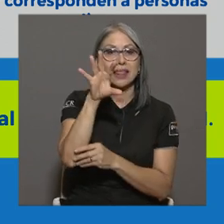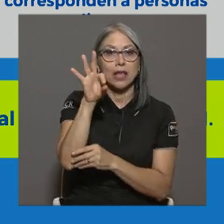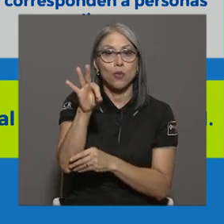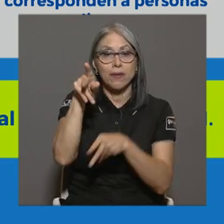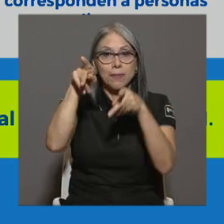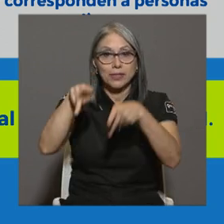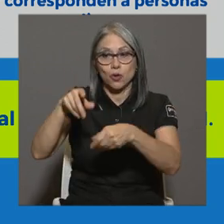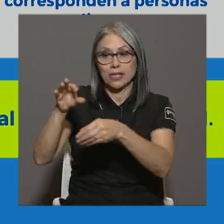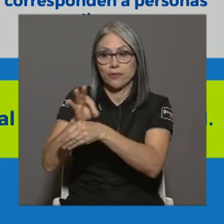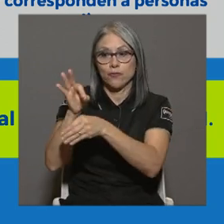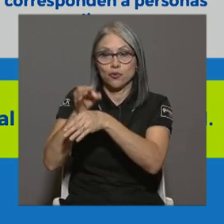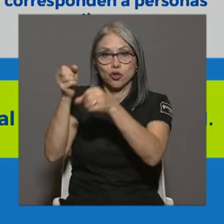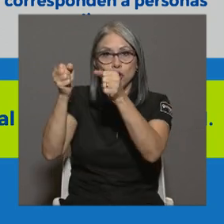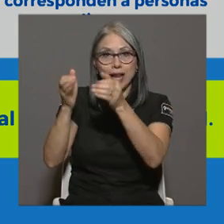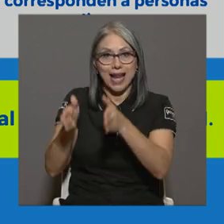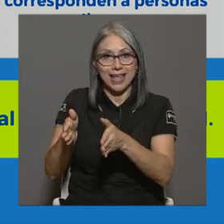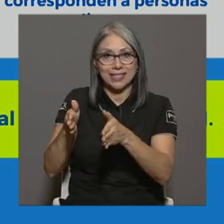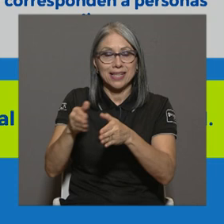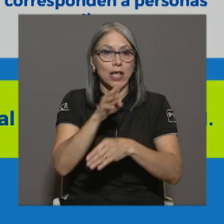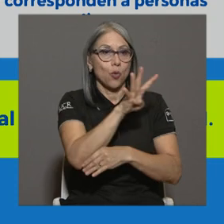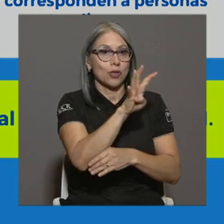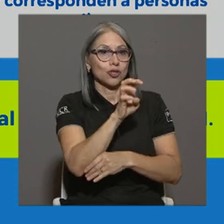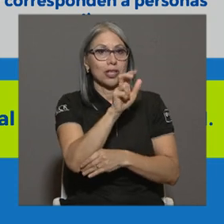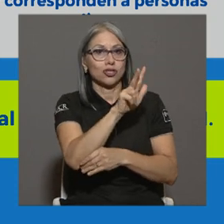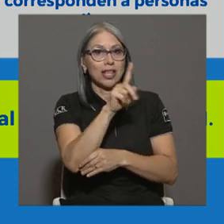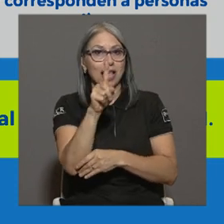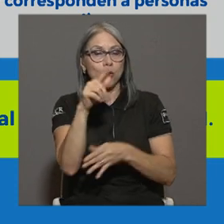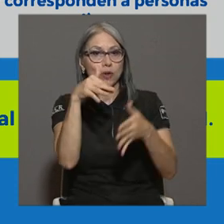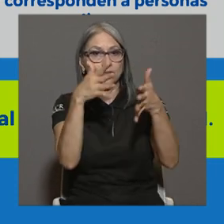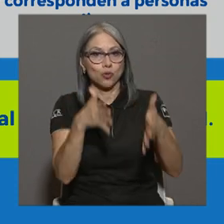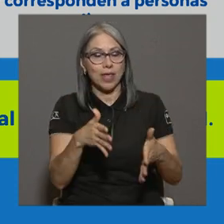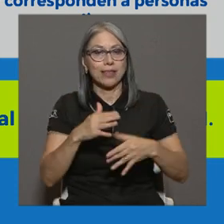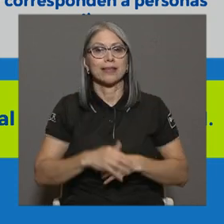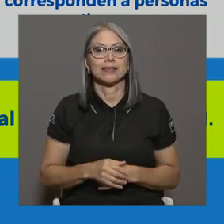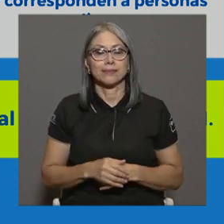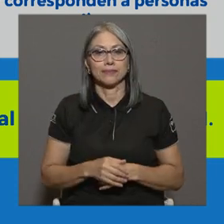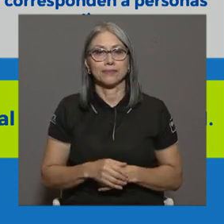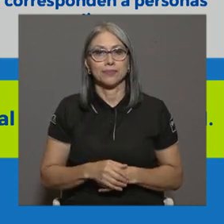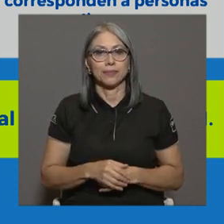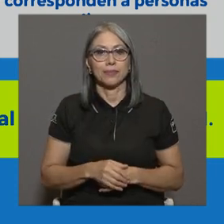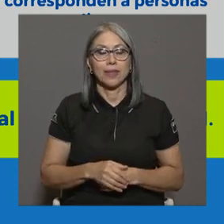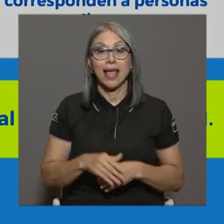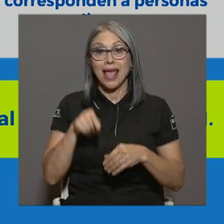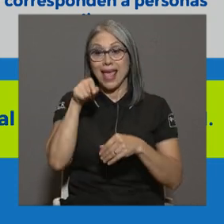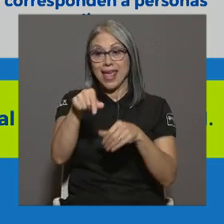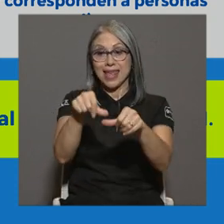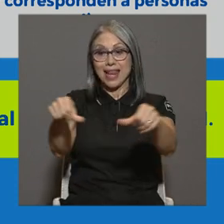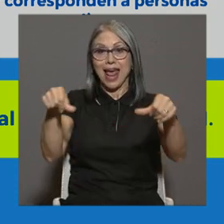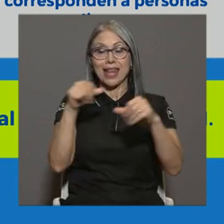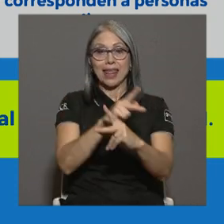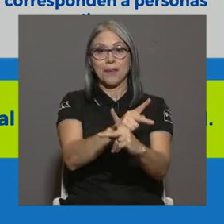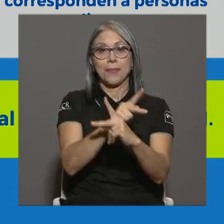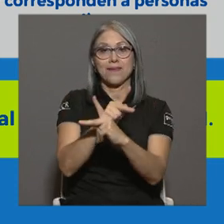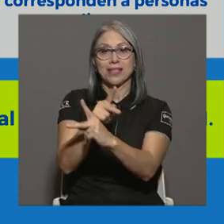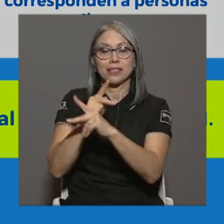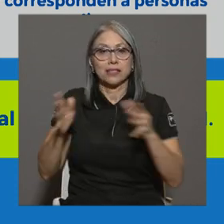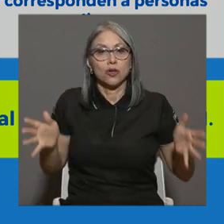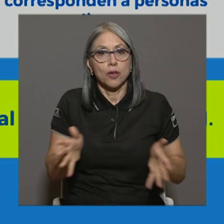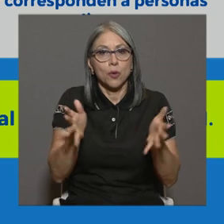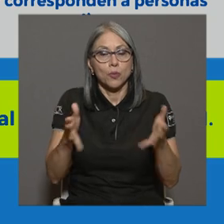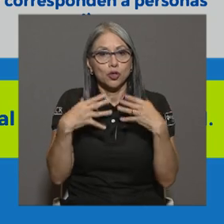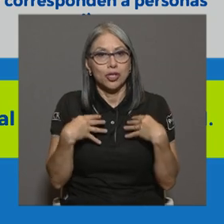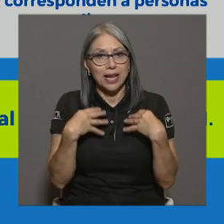funcionarias y 431 estudiantes. Dentro del área de prevención y promoción de la